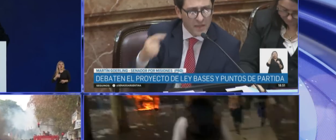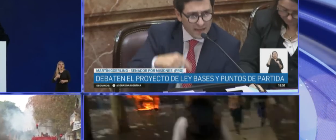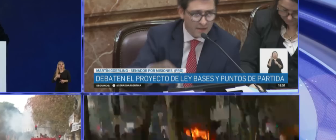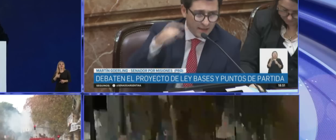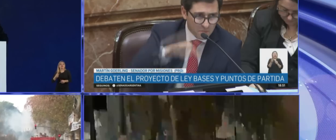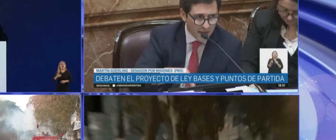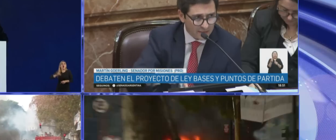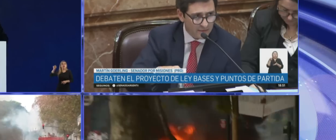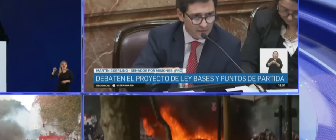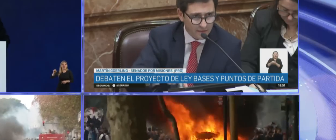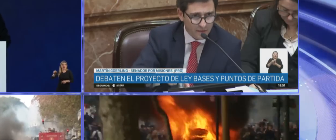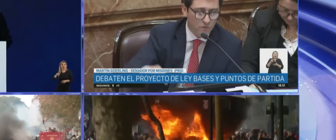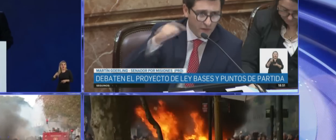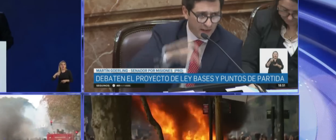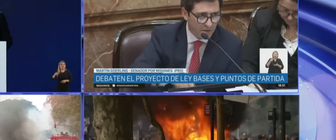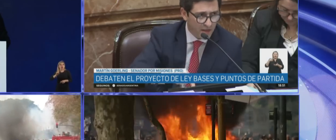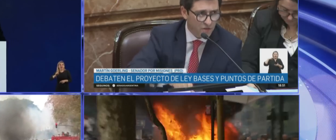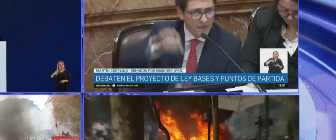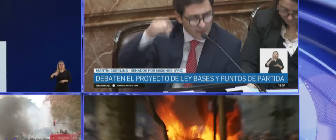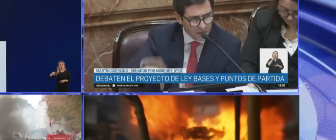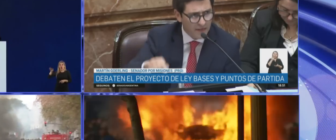de la libertad y en especial de este gobierno,